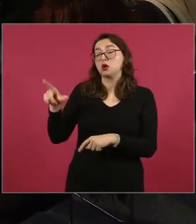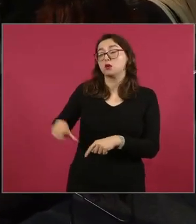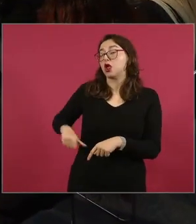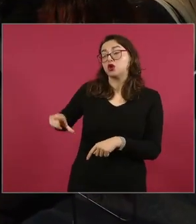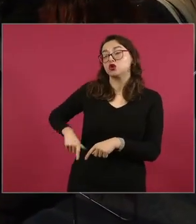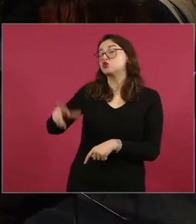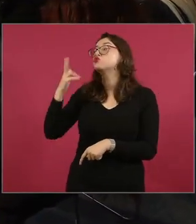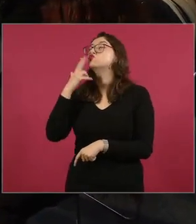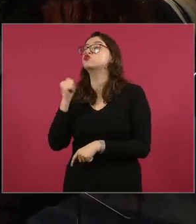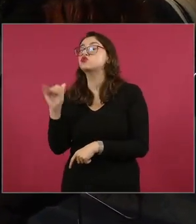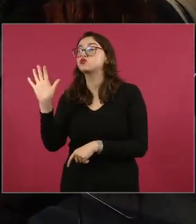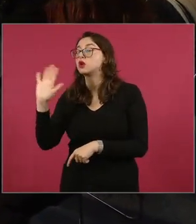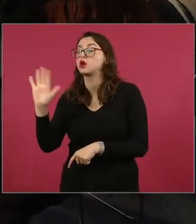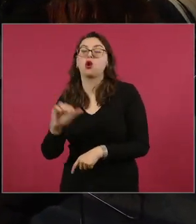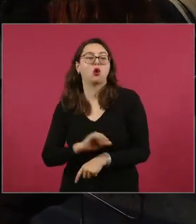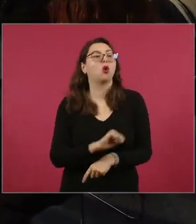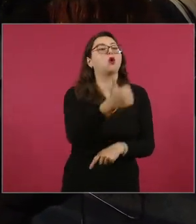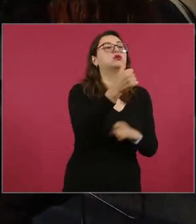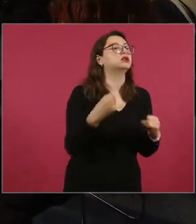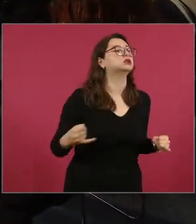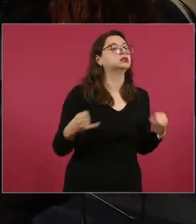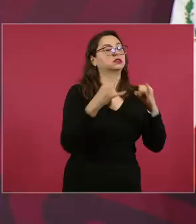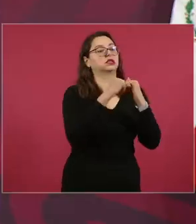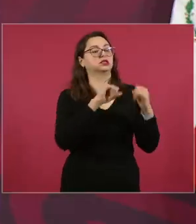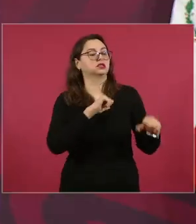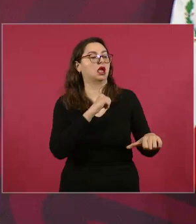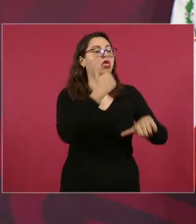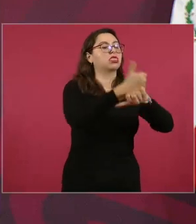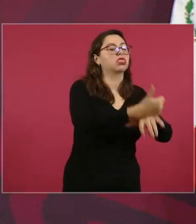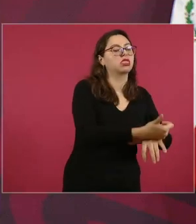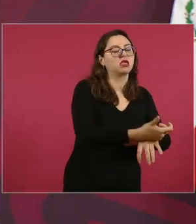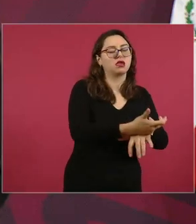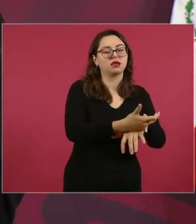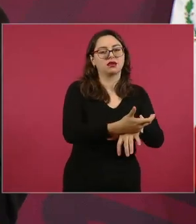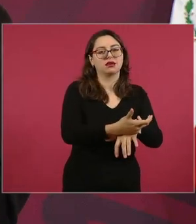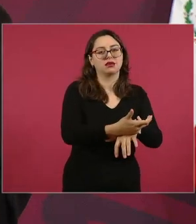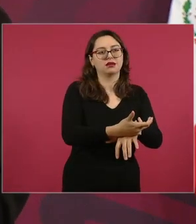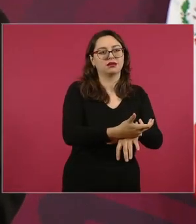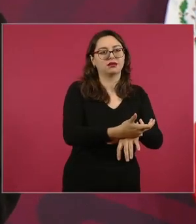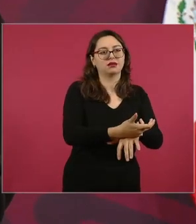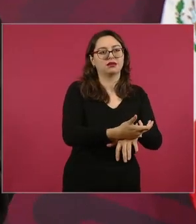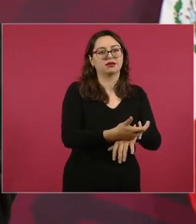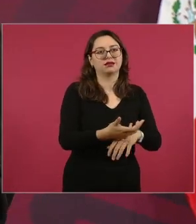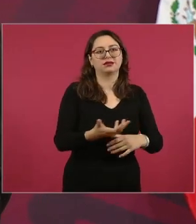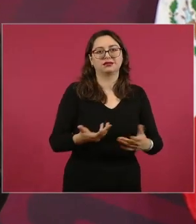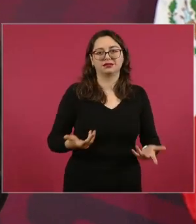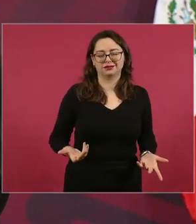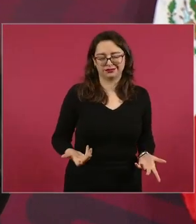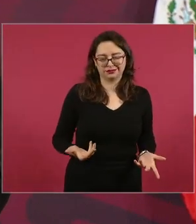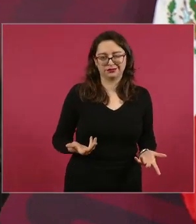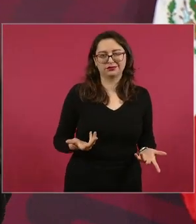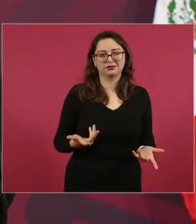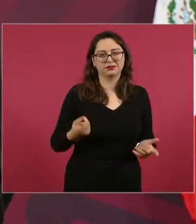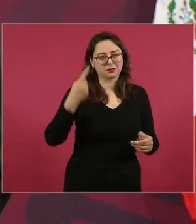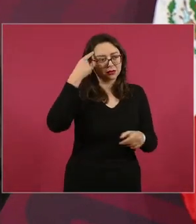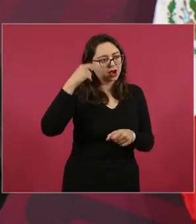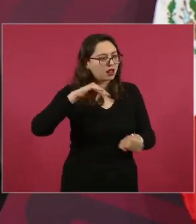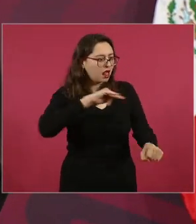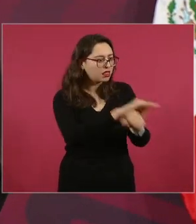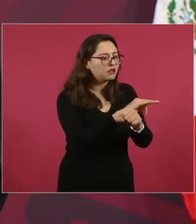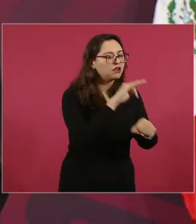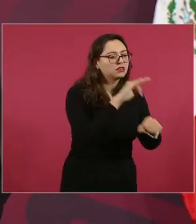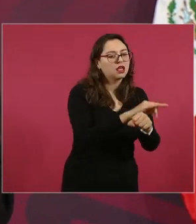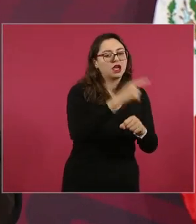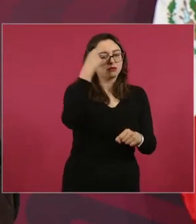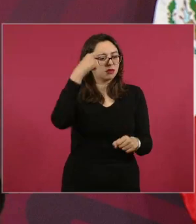con la comunicación? Con los permisos para la telefonía, con los permisos para